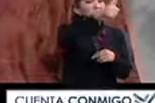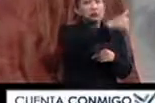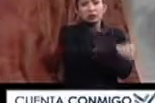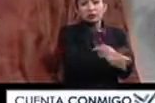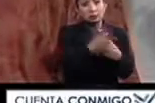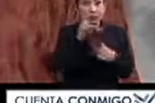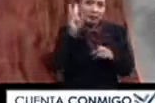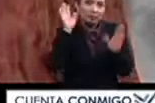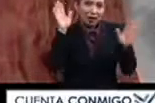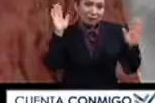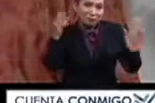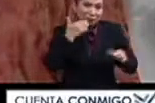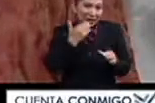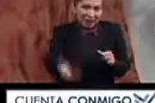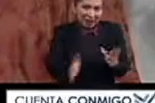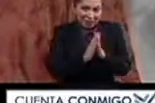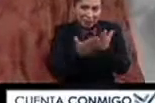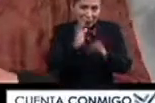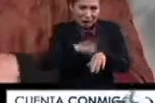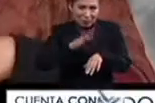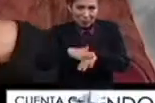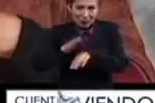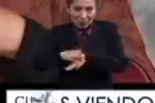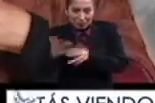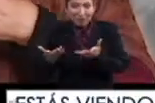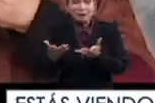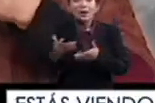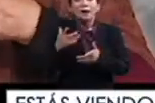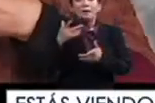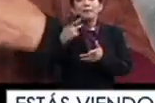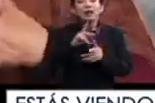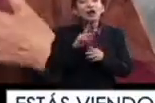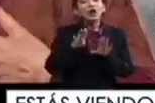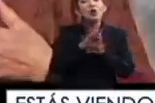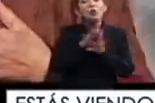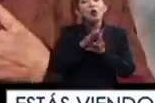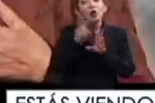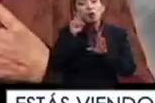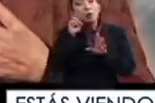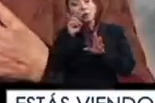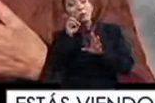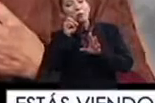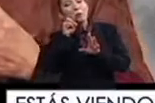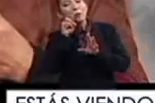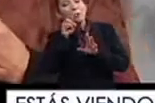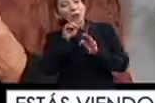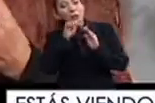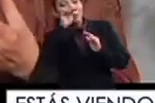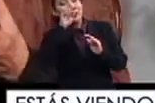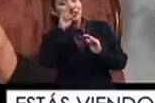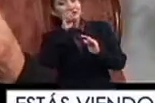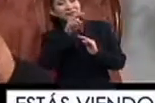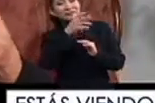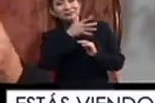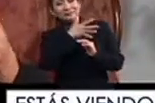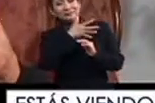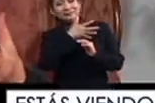una maravilla, por otro lado aparentemente es como aumentar el volumen, ¿no? Que tiene